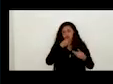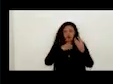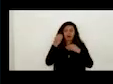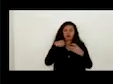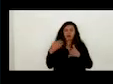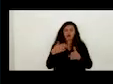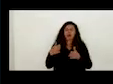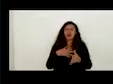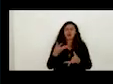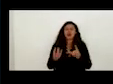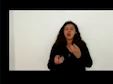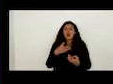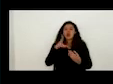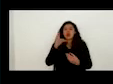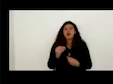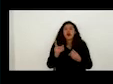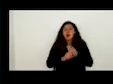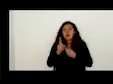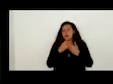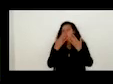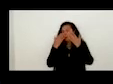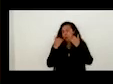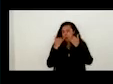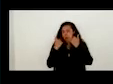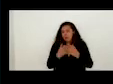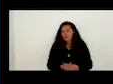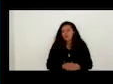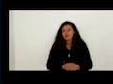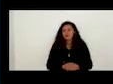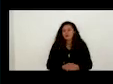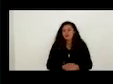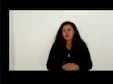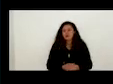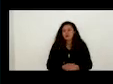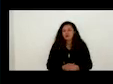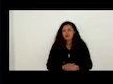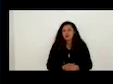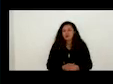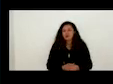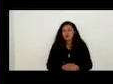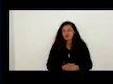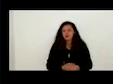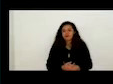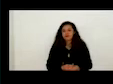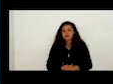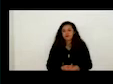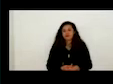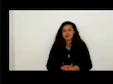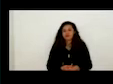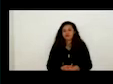no generan tanto problema a la salud como los otros que he mencionado. ¿Qué nos aportan estos